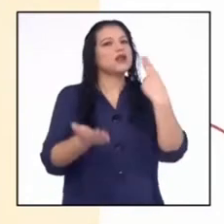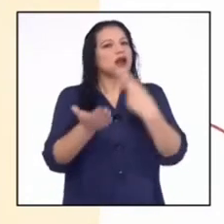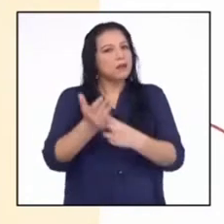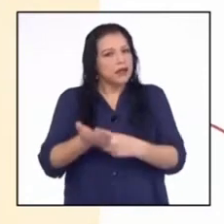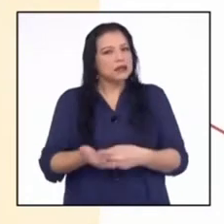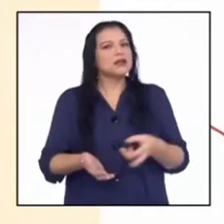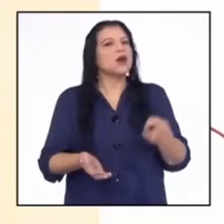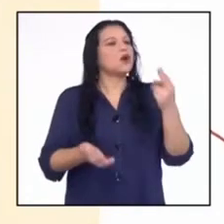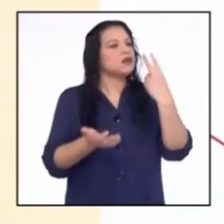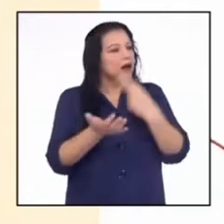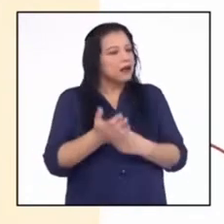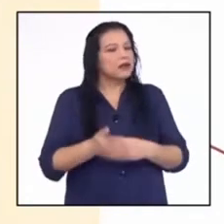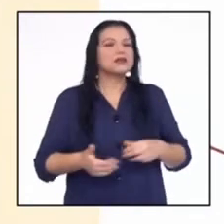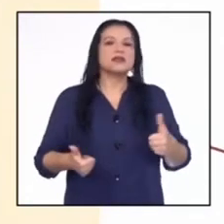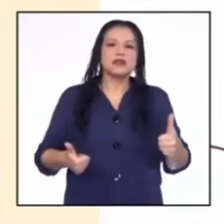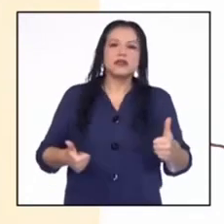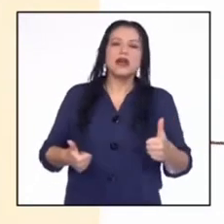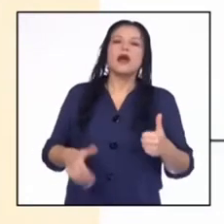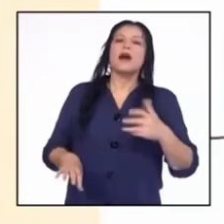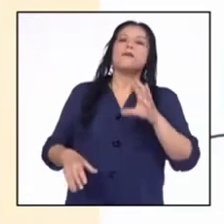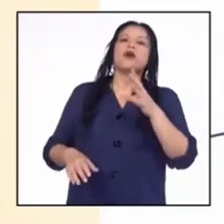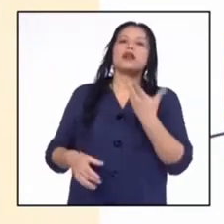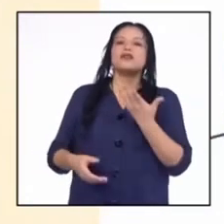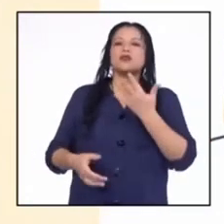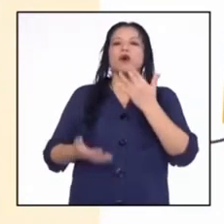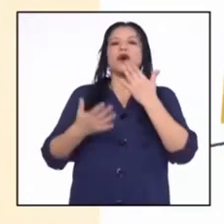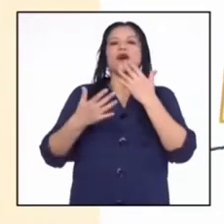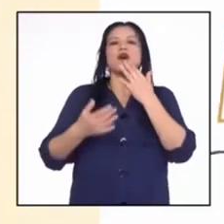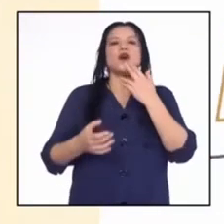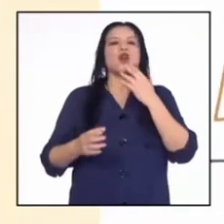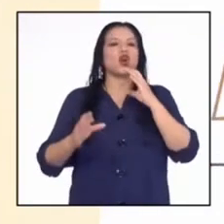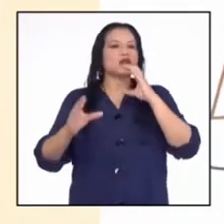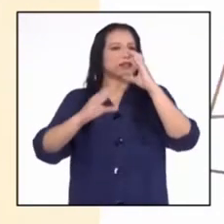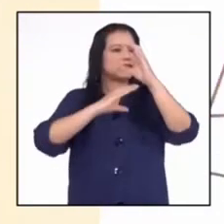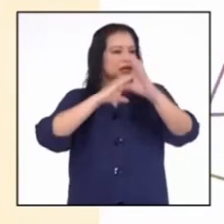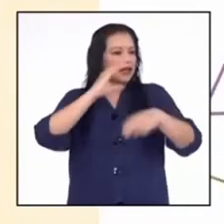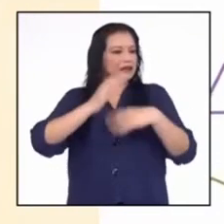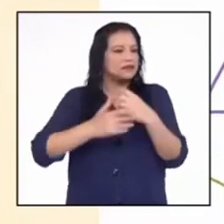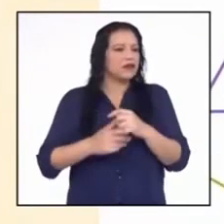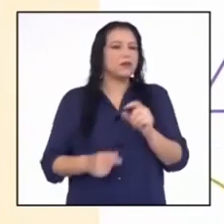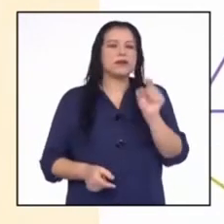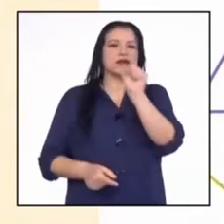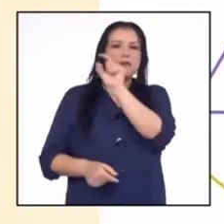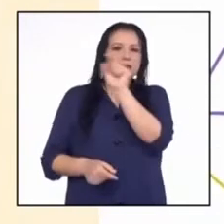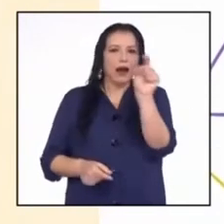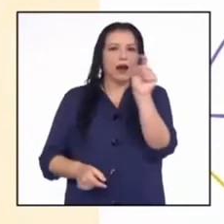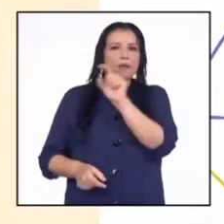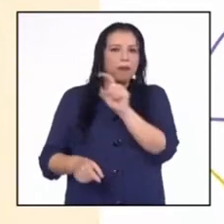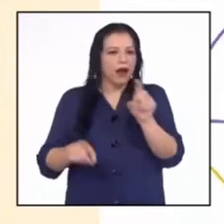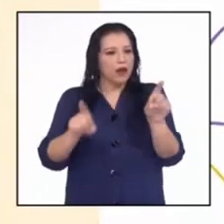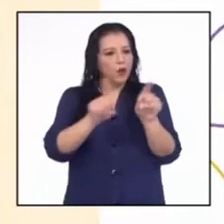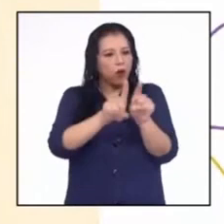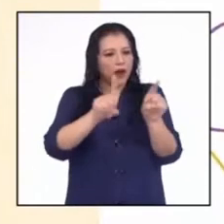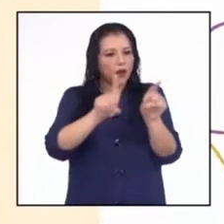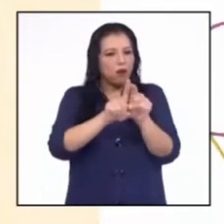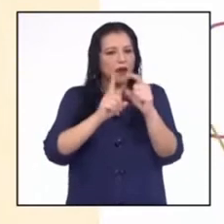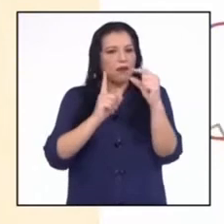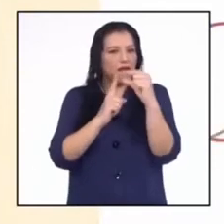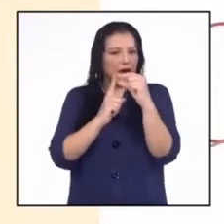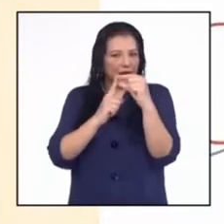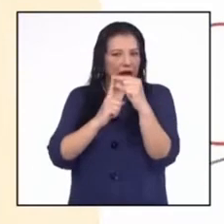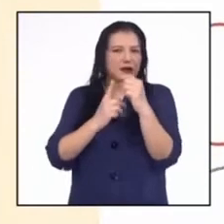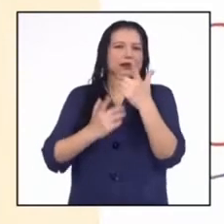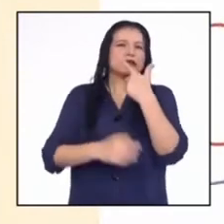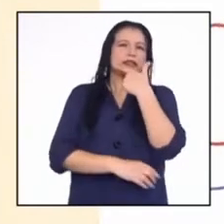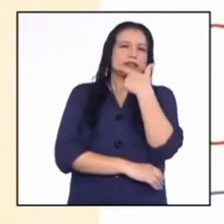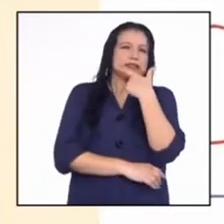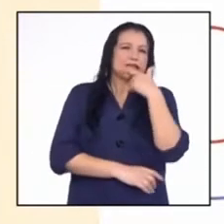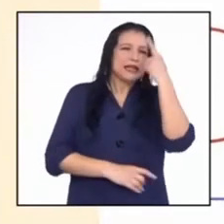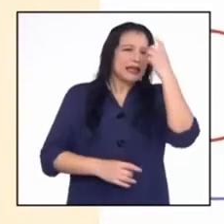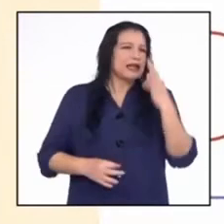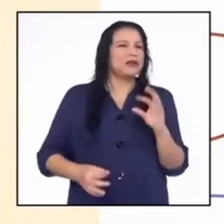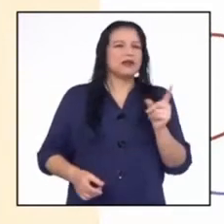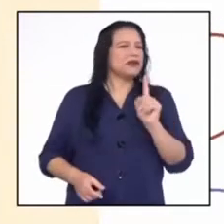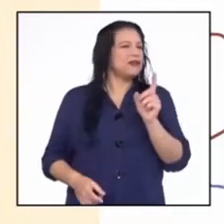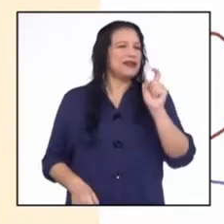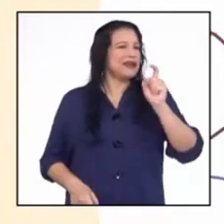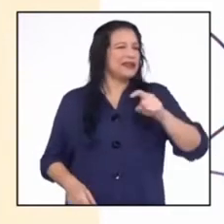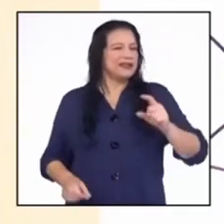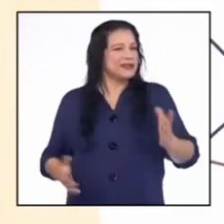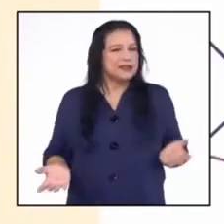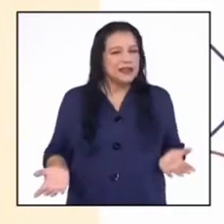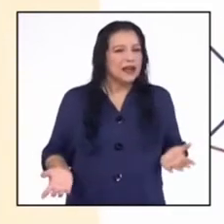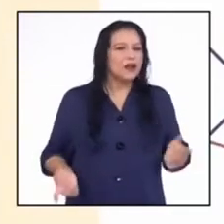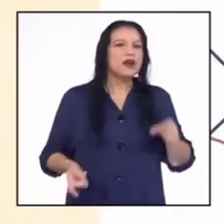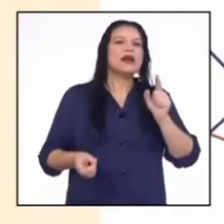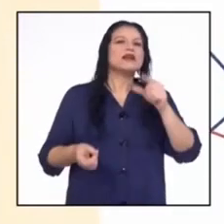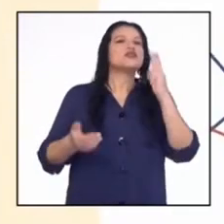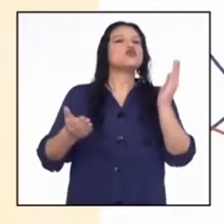sabía. Por eso, en celeste he resaltado todas las veces que he usado la palabra realmente. y creo que no era necesario.